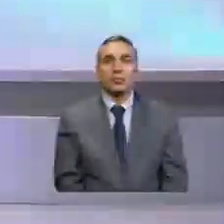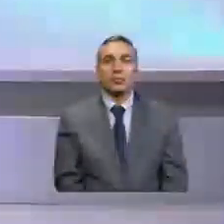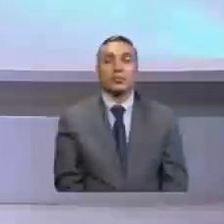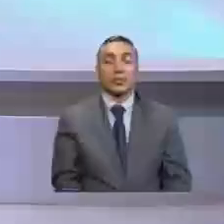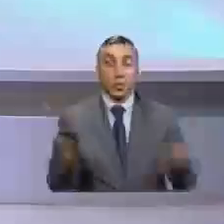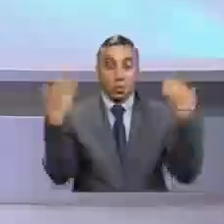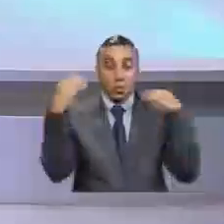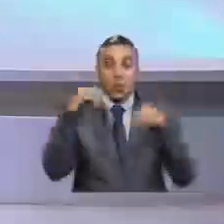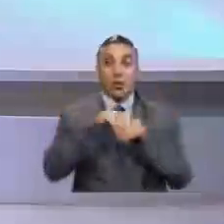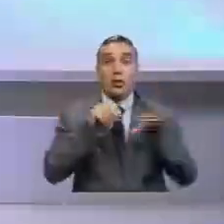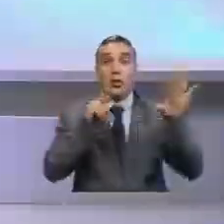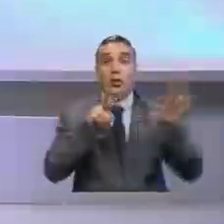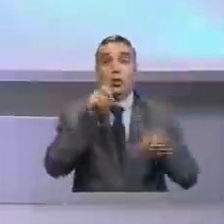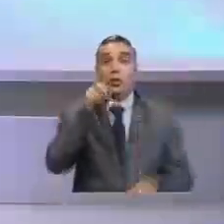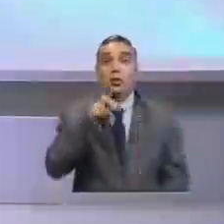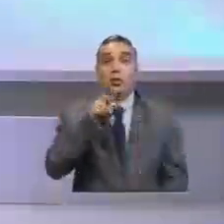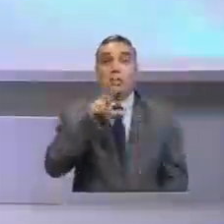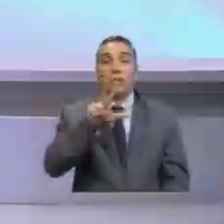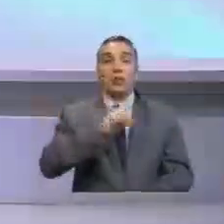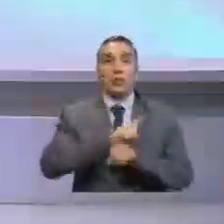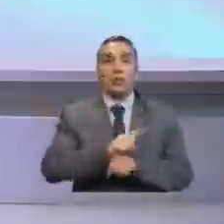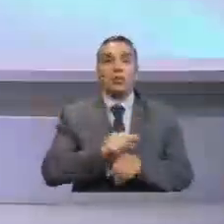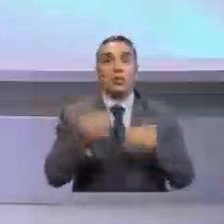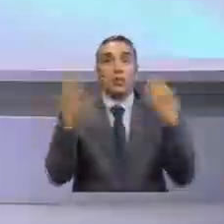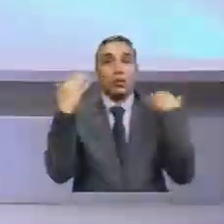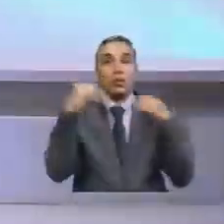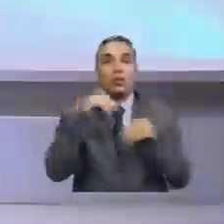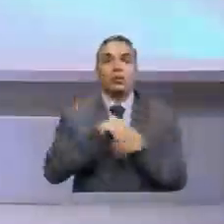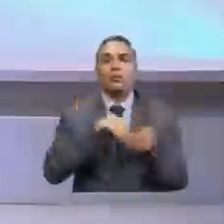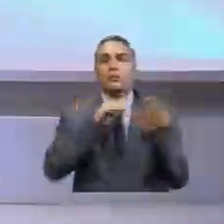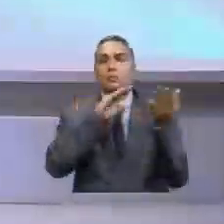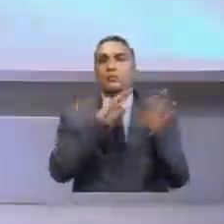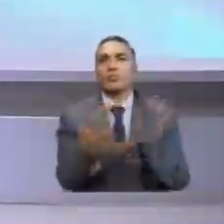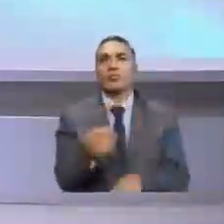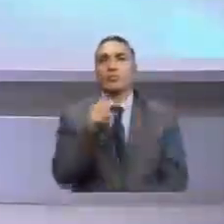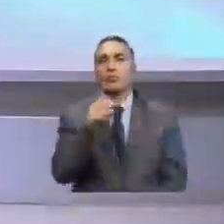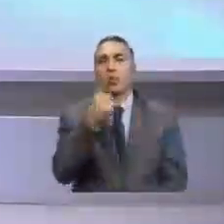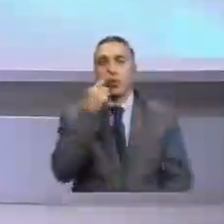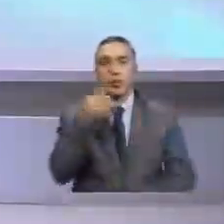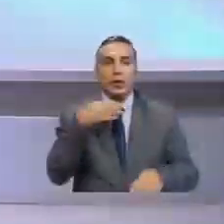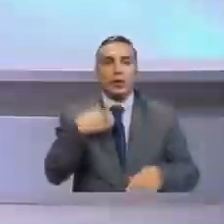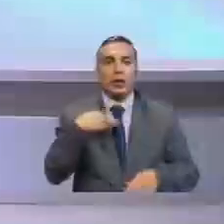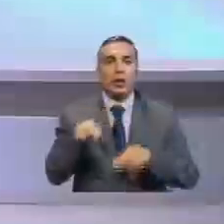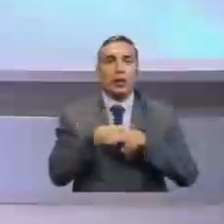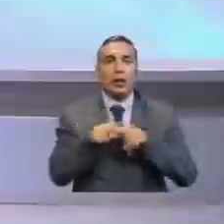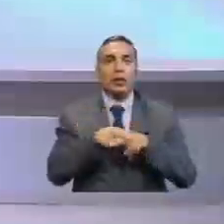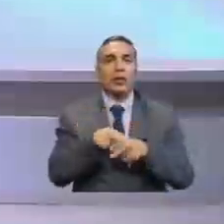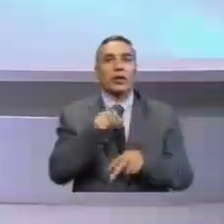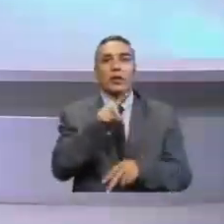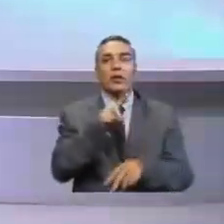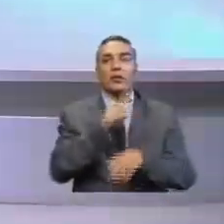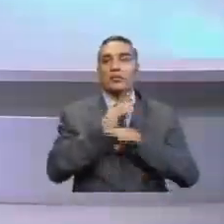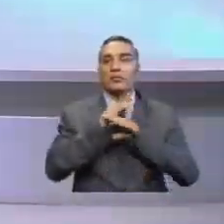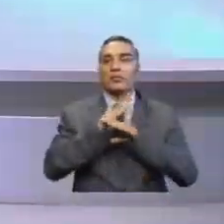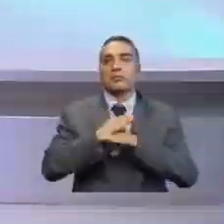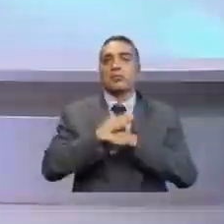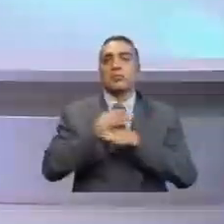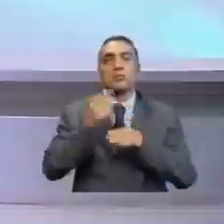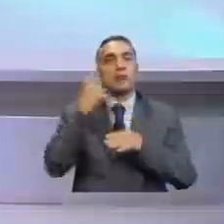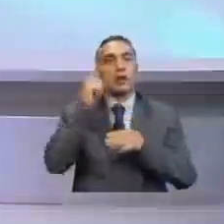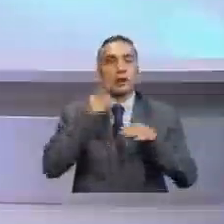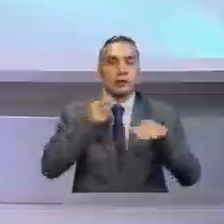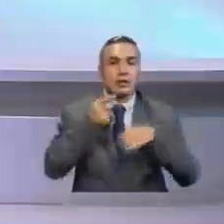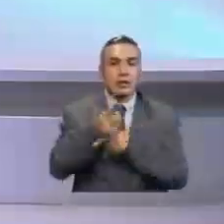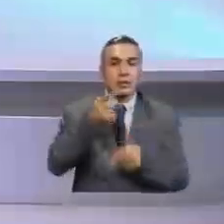En Guayaquil, 7:23 minutos, en Guayaquil, mataron a un taxista que no se dejaba extorsionar.